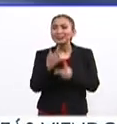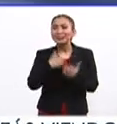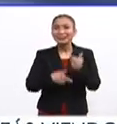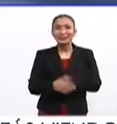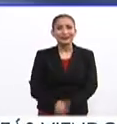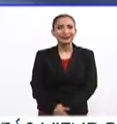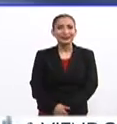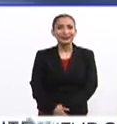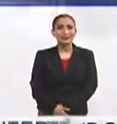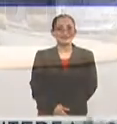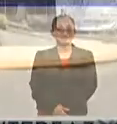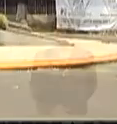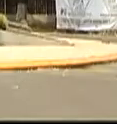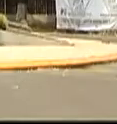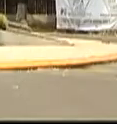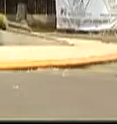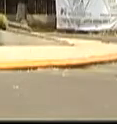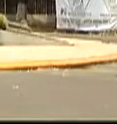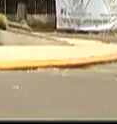regresamos.